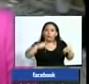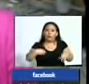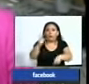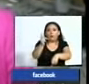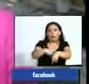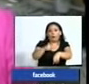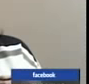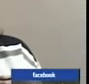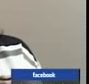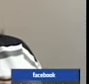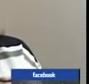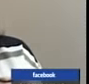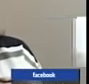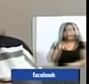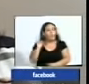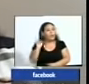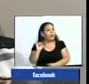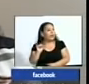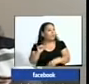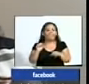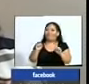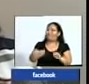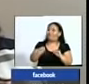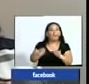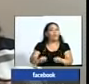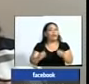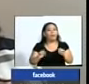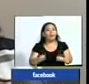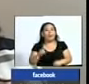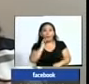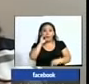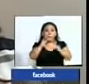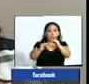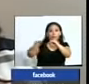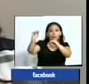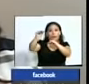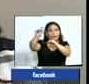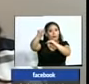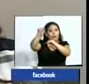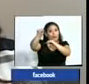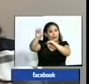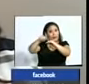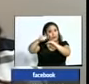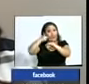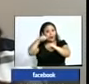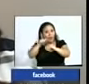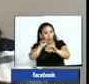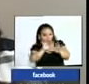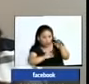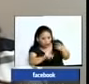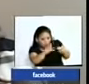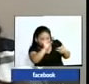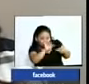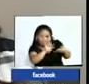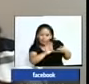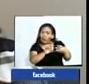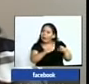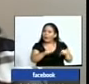de su cotización. De improcedentes calificaron los magistrados del Tribunal Supremo Electoral algunas candidaturas